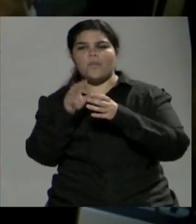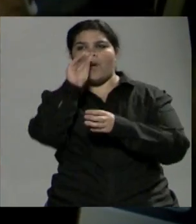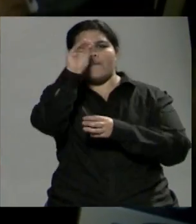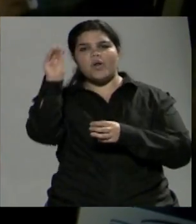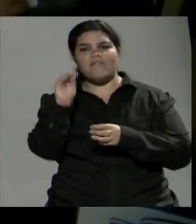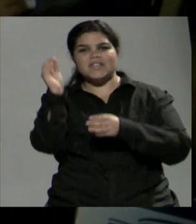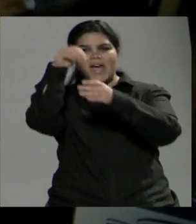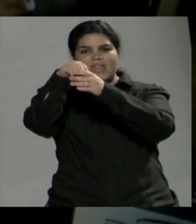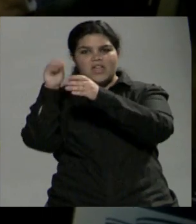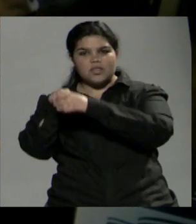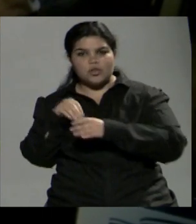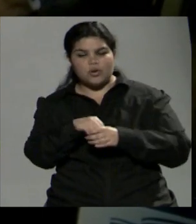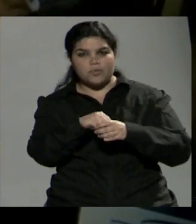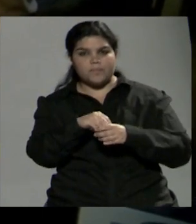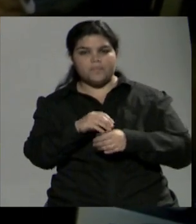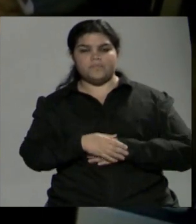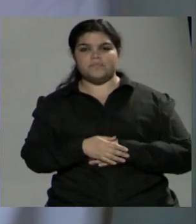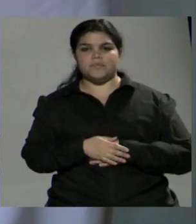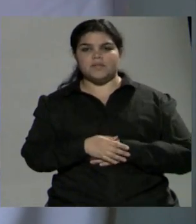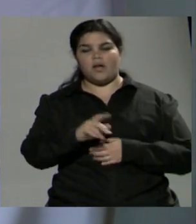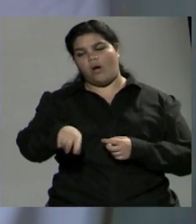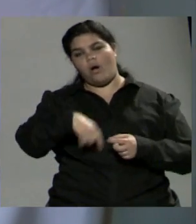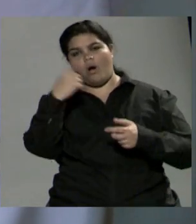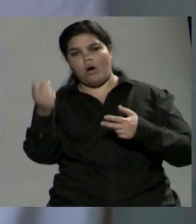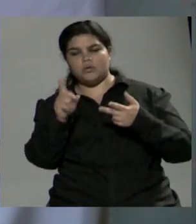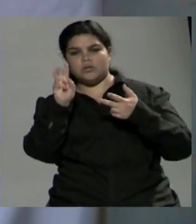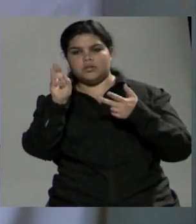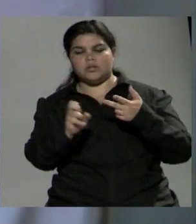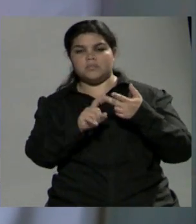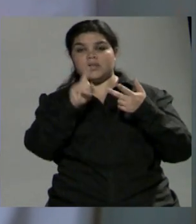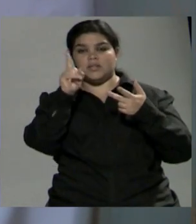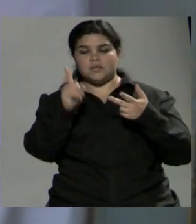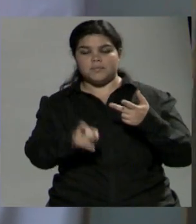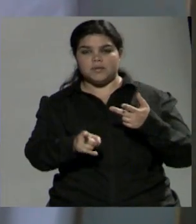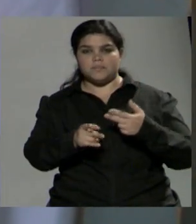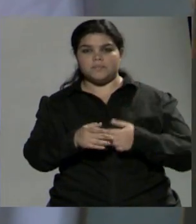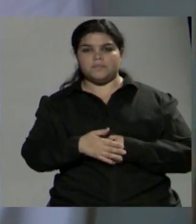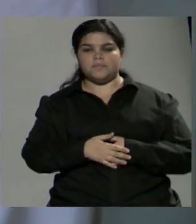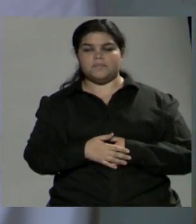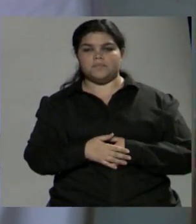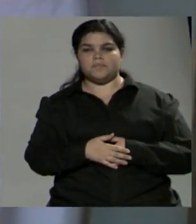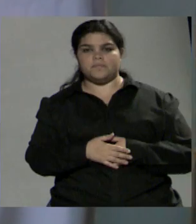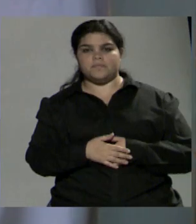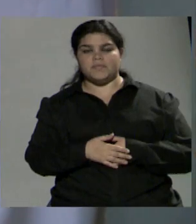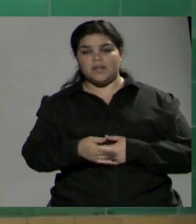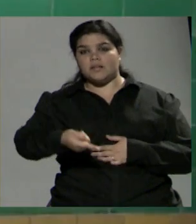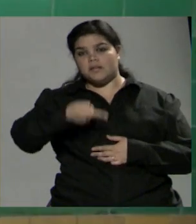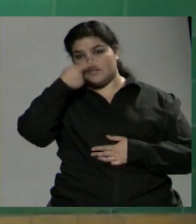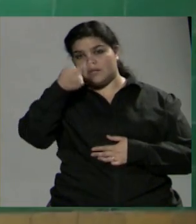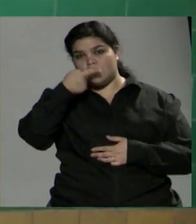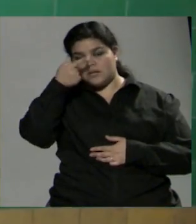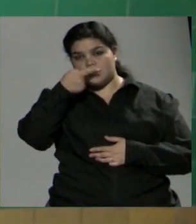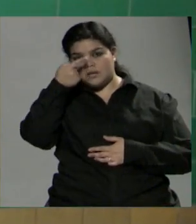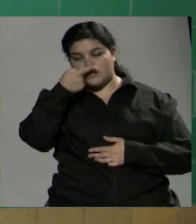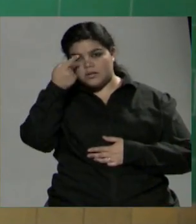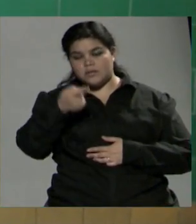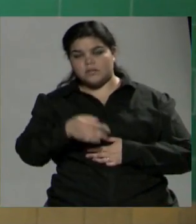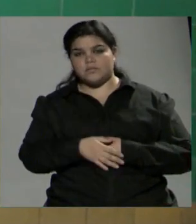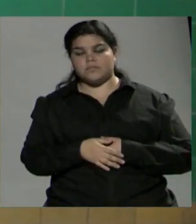realmente muy importante. Por supuesto que en alianza con Cambiemos,